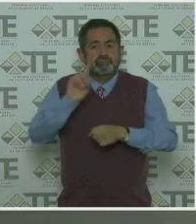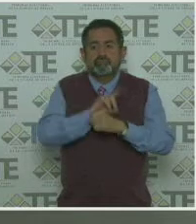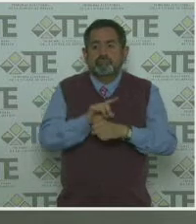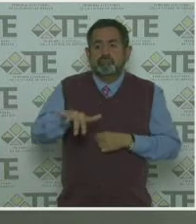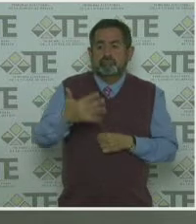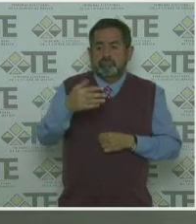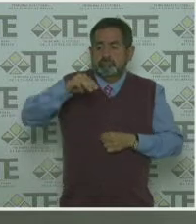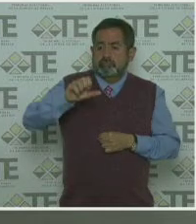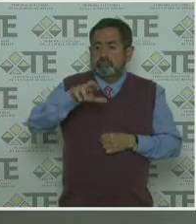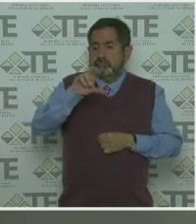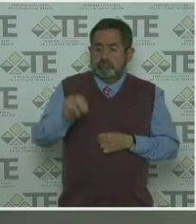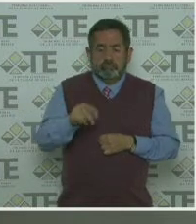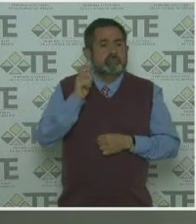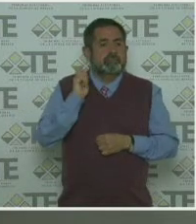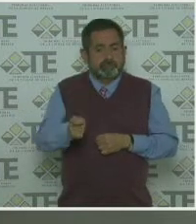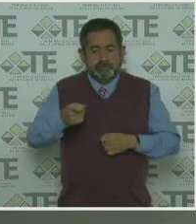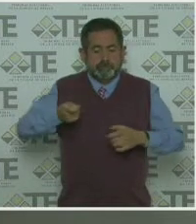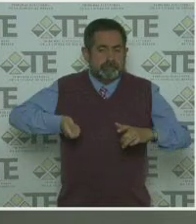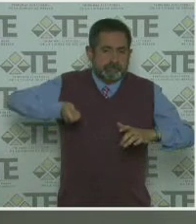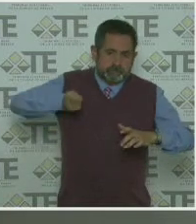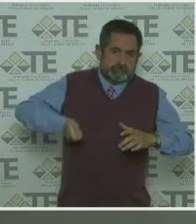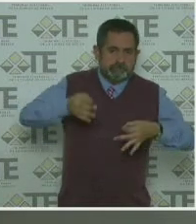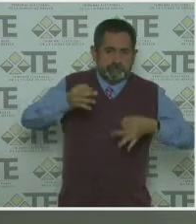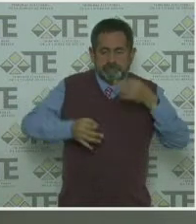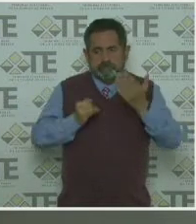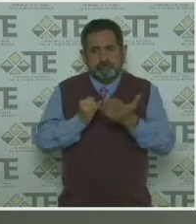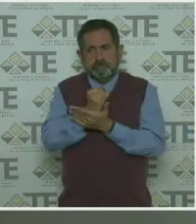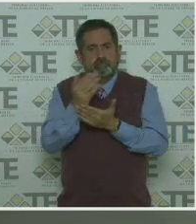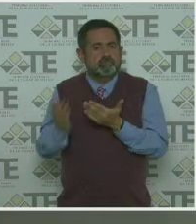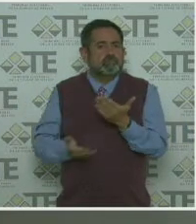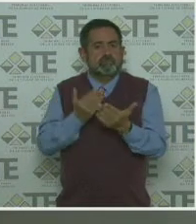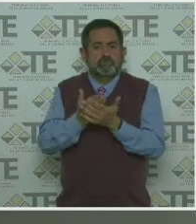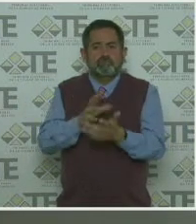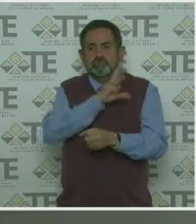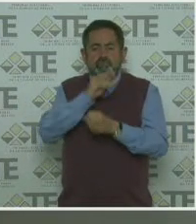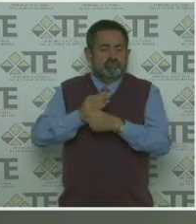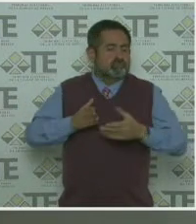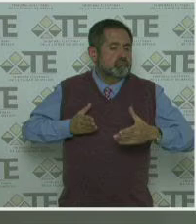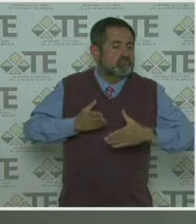el 15 de marzo próximo, este tribunal resuelva